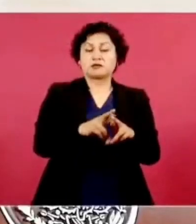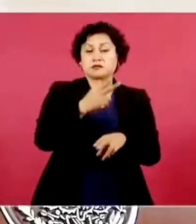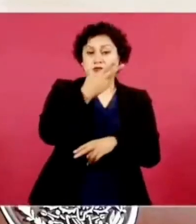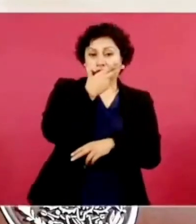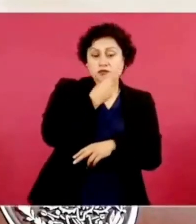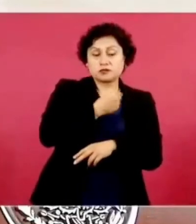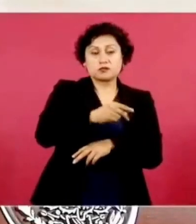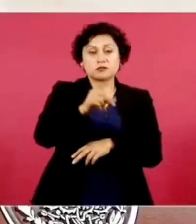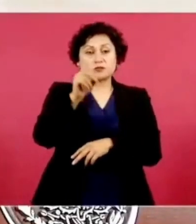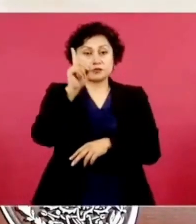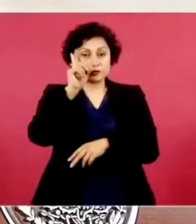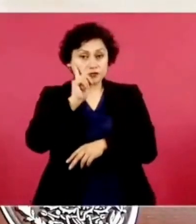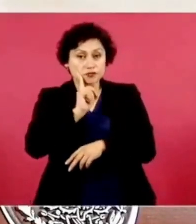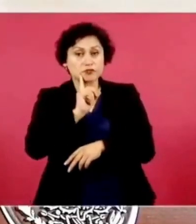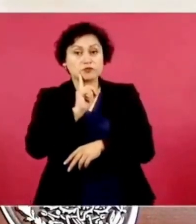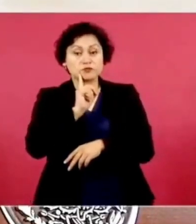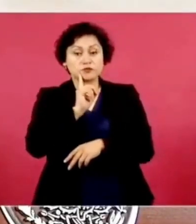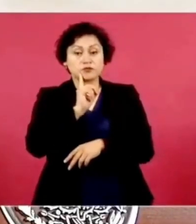no